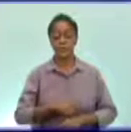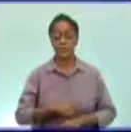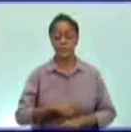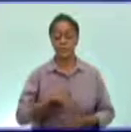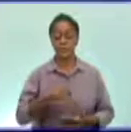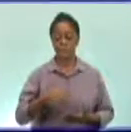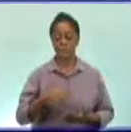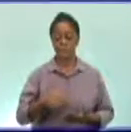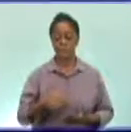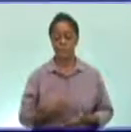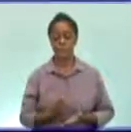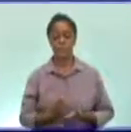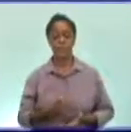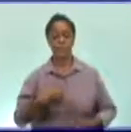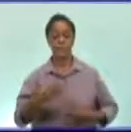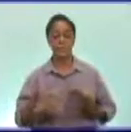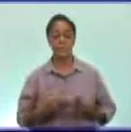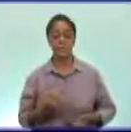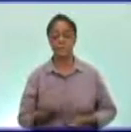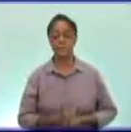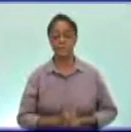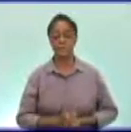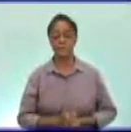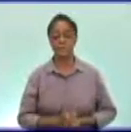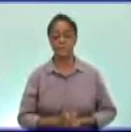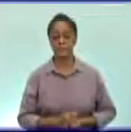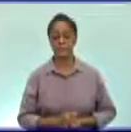copien la actividad.